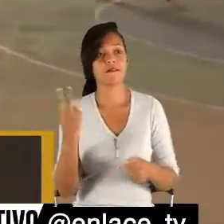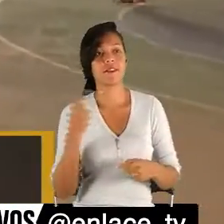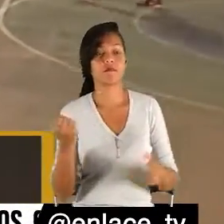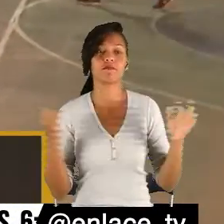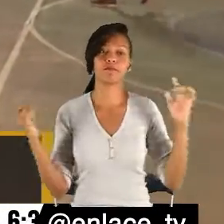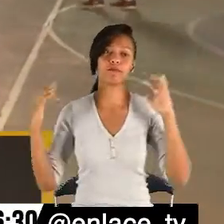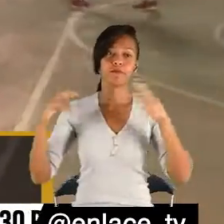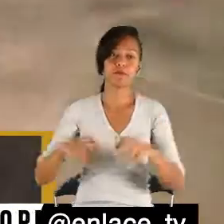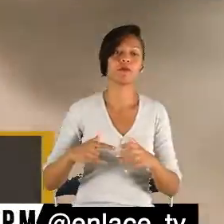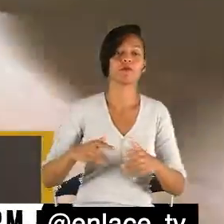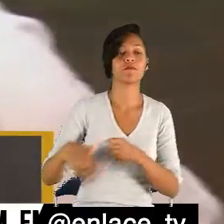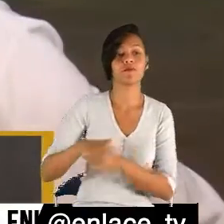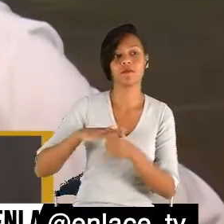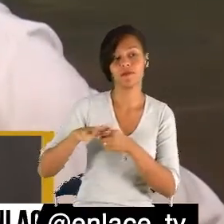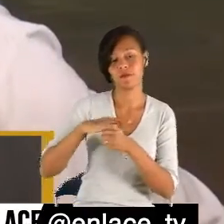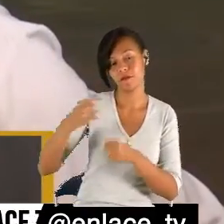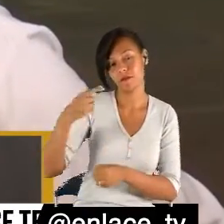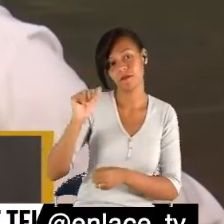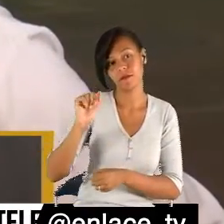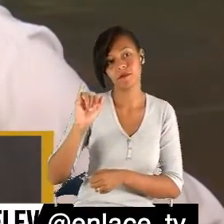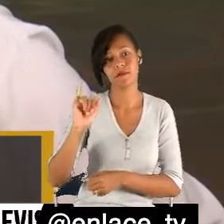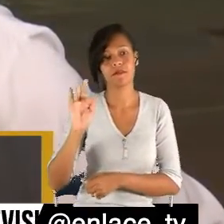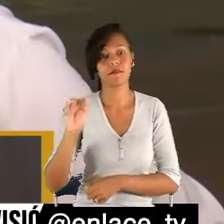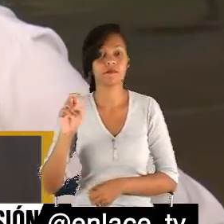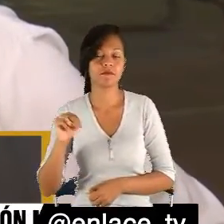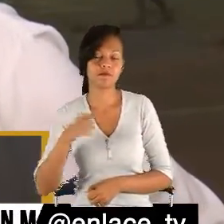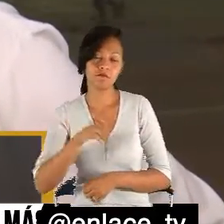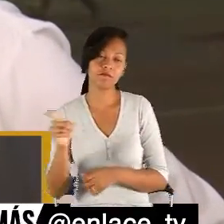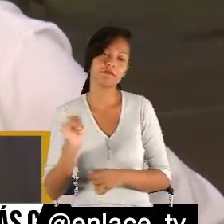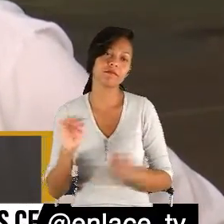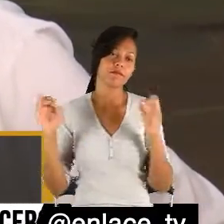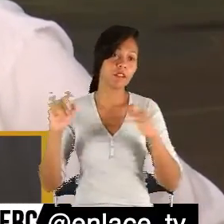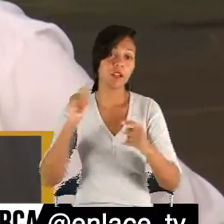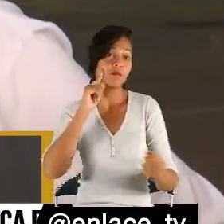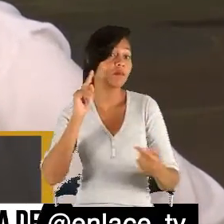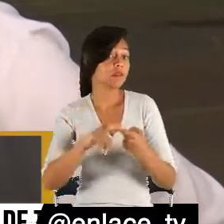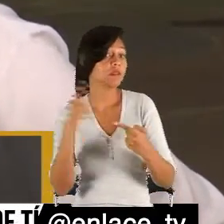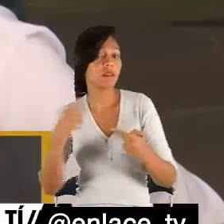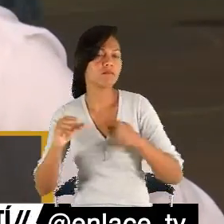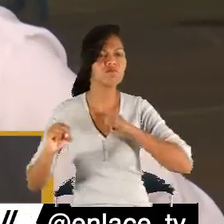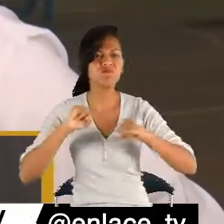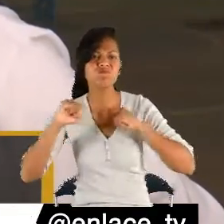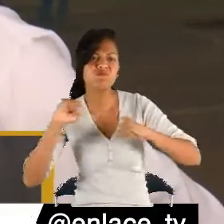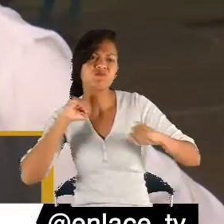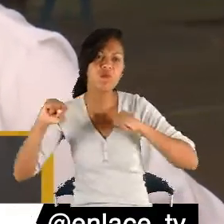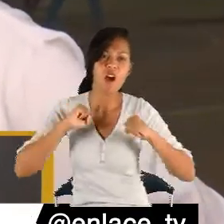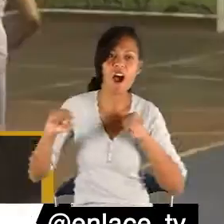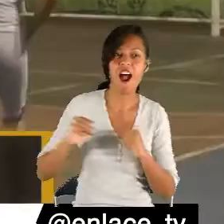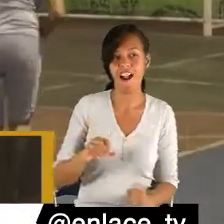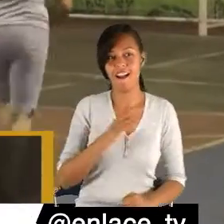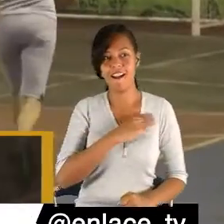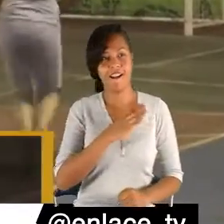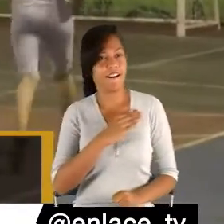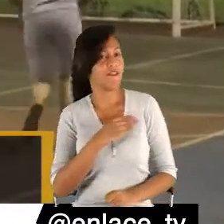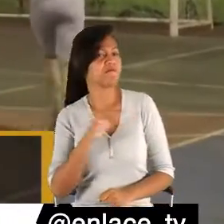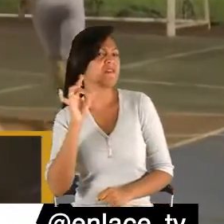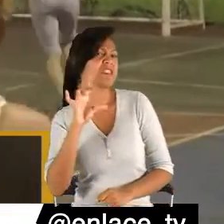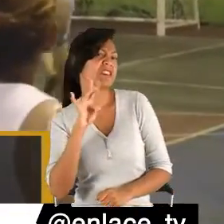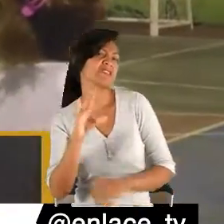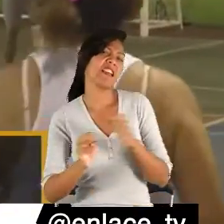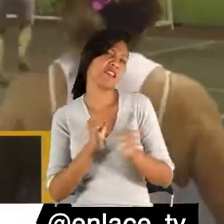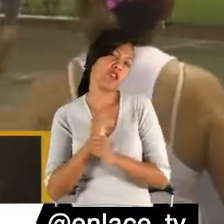del barrio gaitán el principal propósito es que se nos mantengamos activos todo el tiempo ya tenemos más de 15 años de